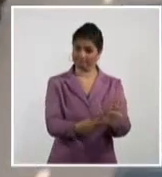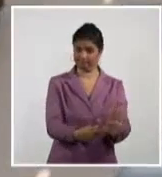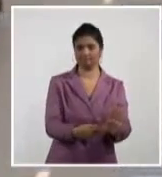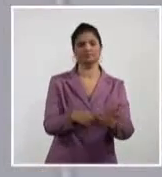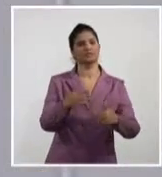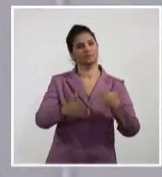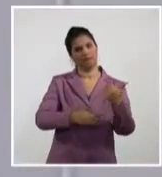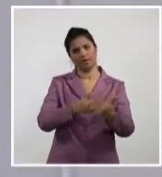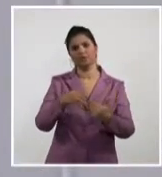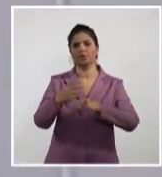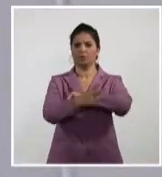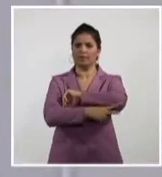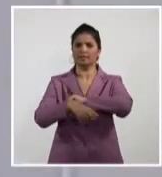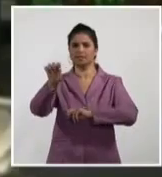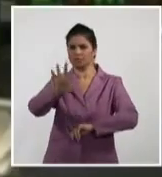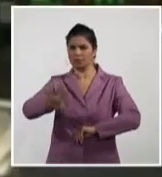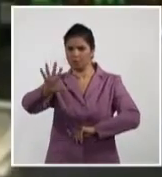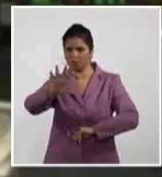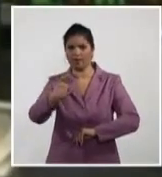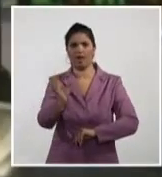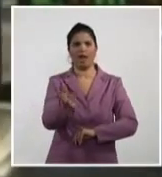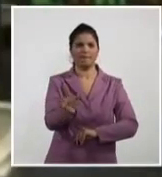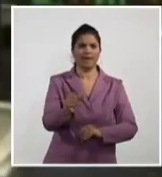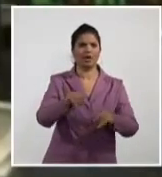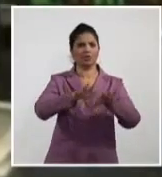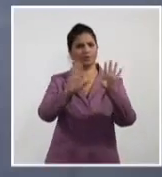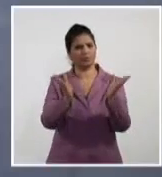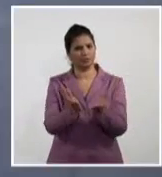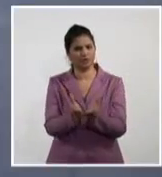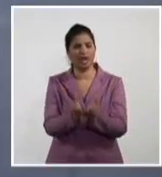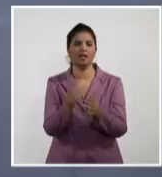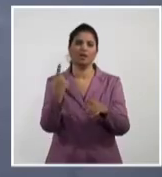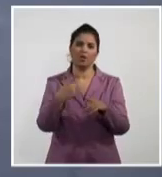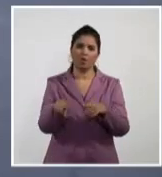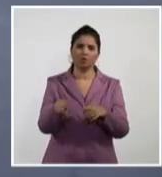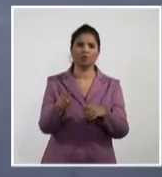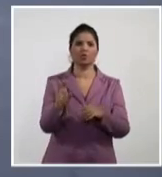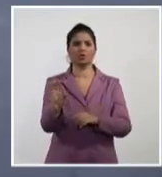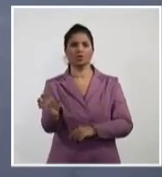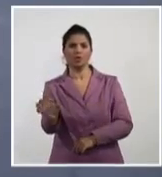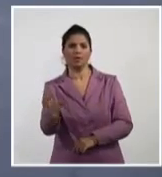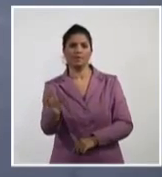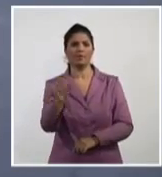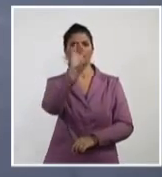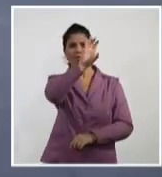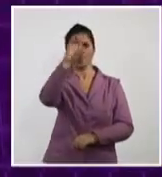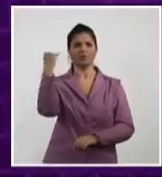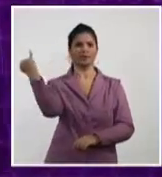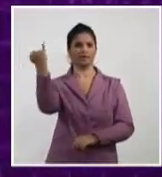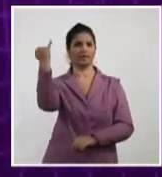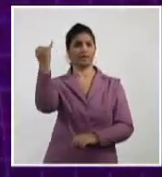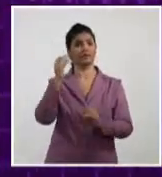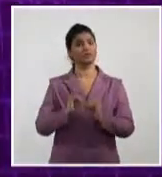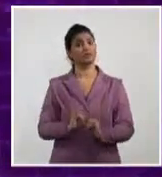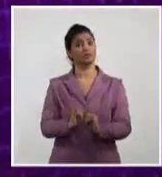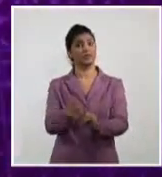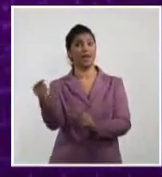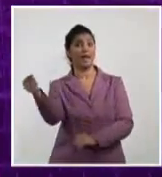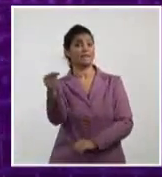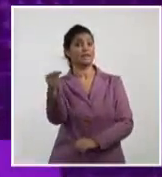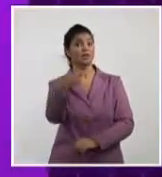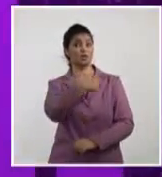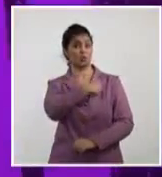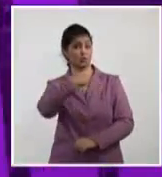de instituciones como el Banco Mundial y el Fondo Monetario Internacional reconocen que, con excepción de China,